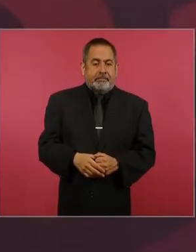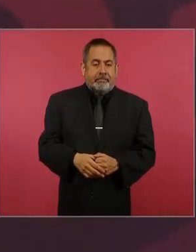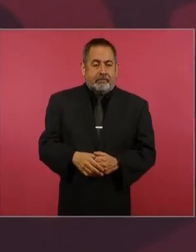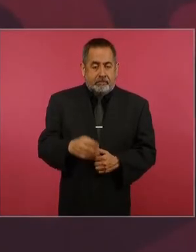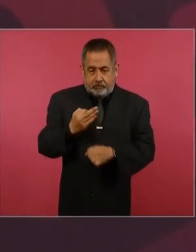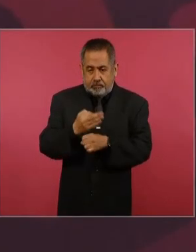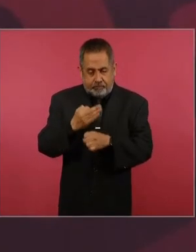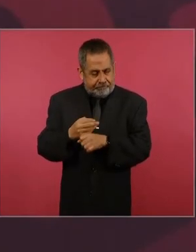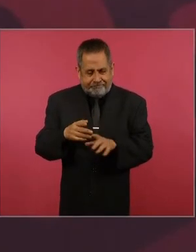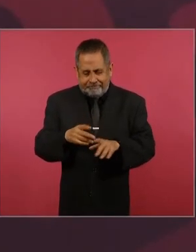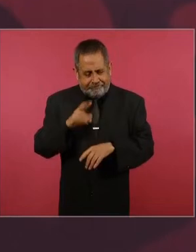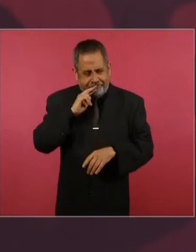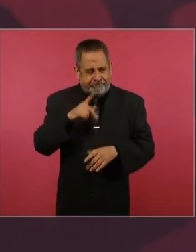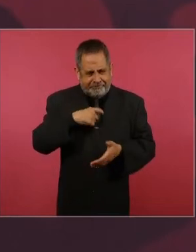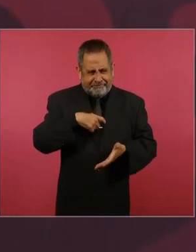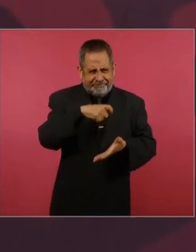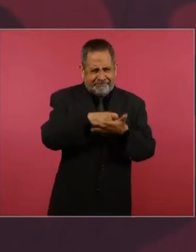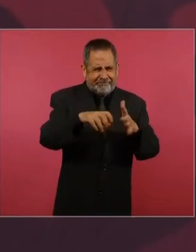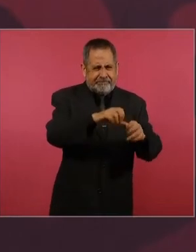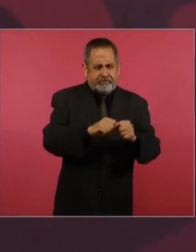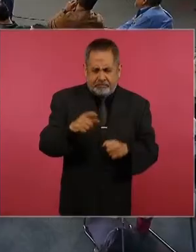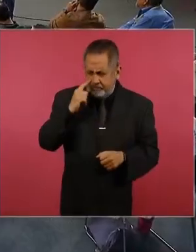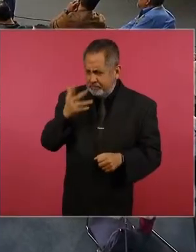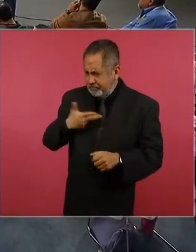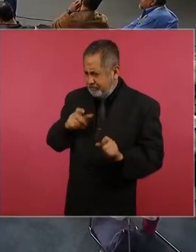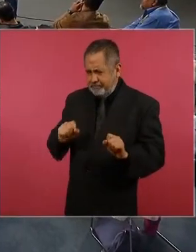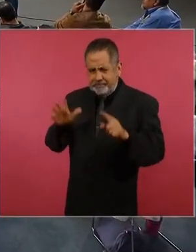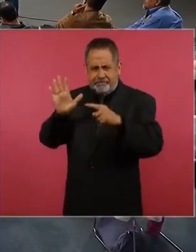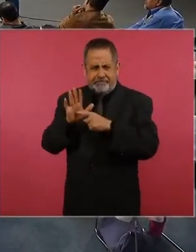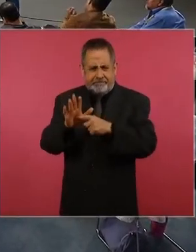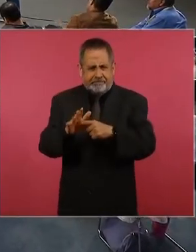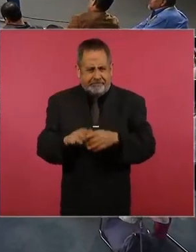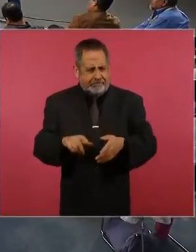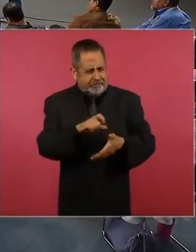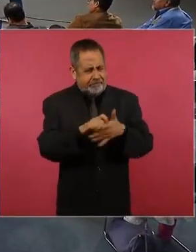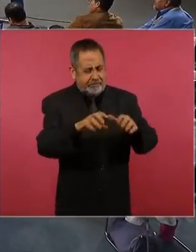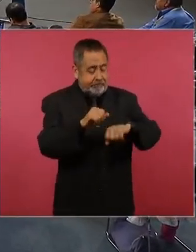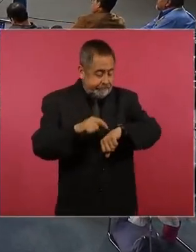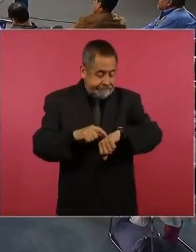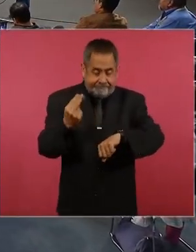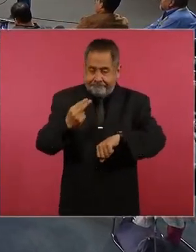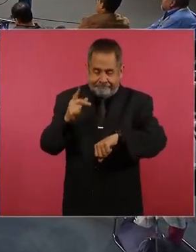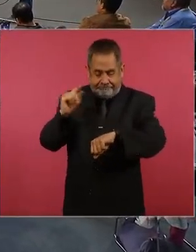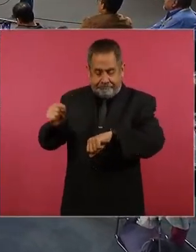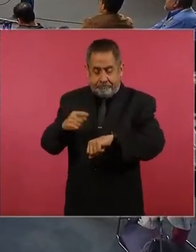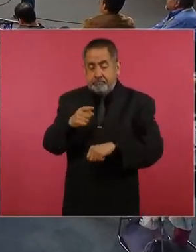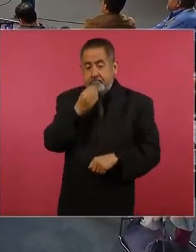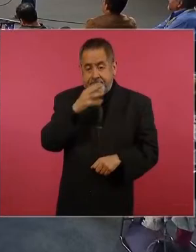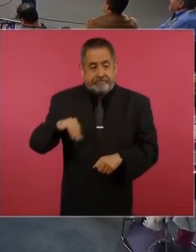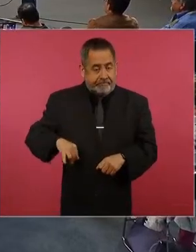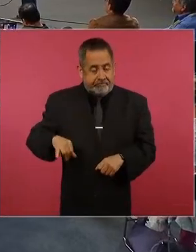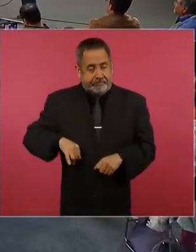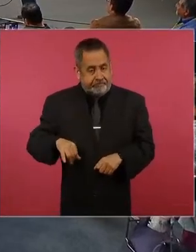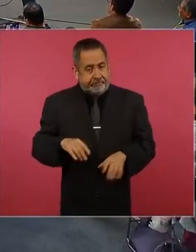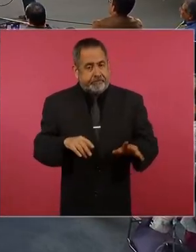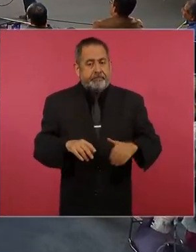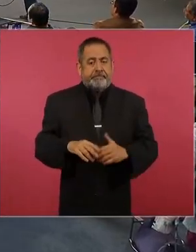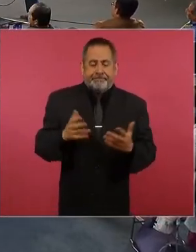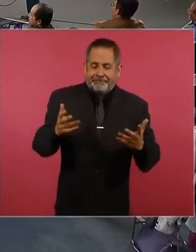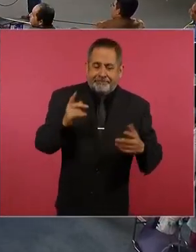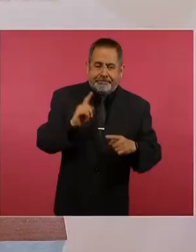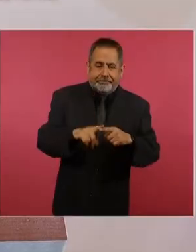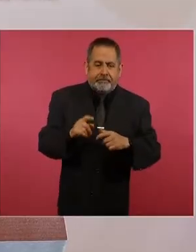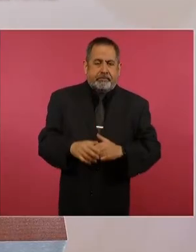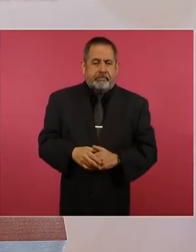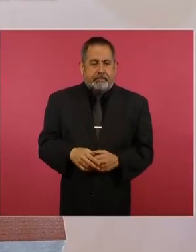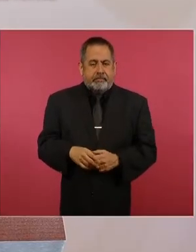adquiriéndolo. ¿No tienes ahí el dato? Aunque ya me tengo que ir, pero es que es interesante. O sea,